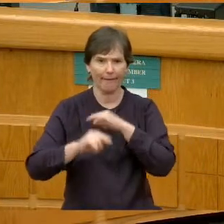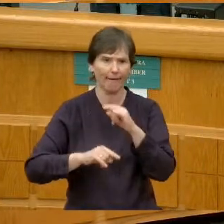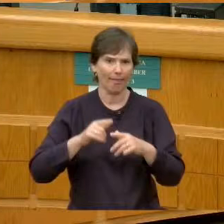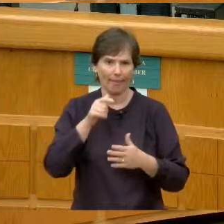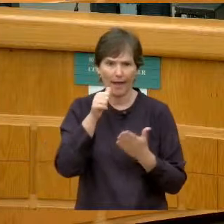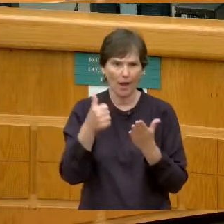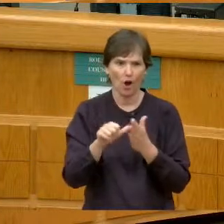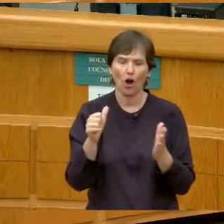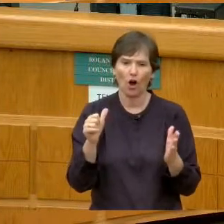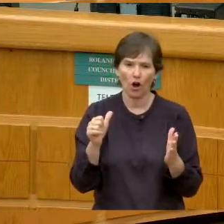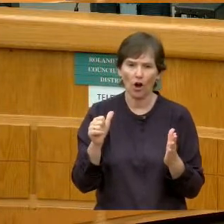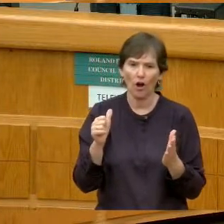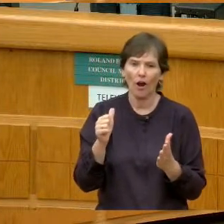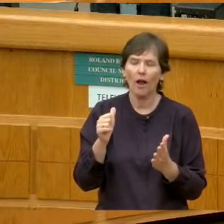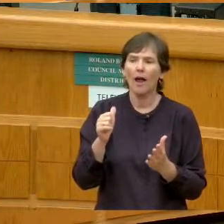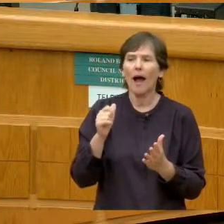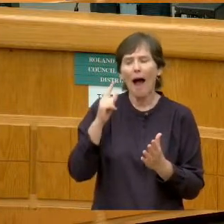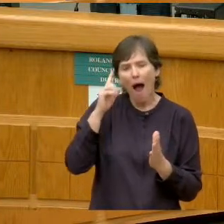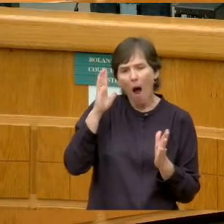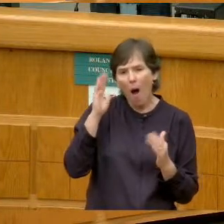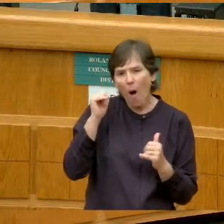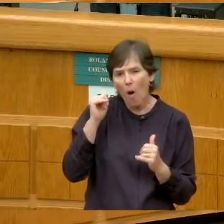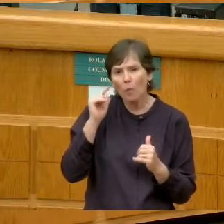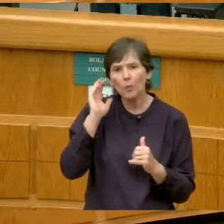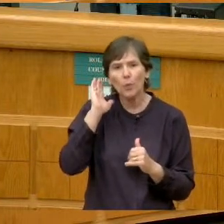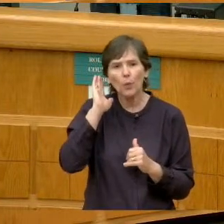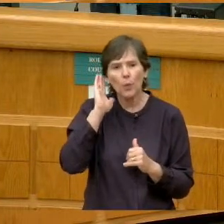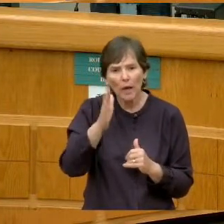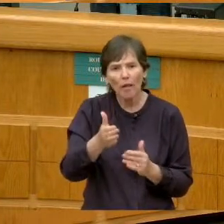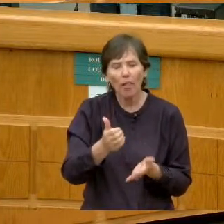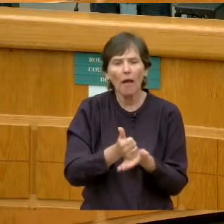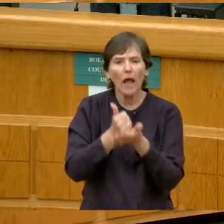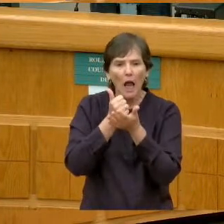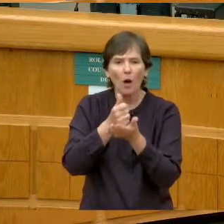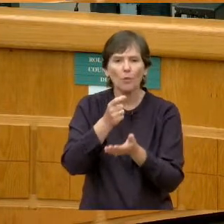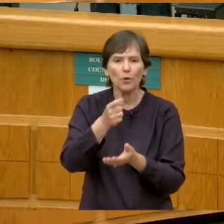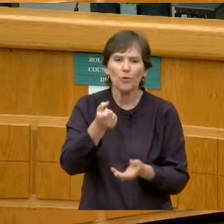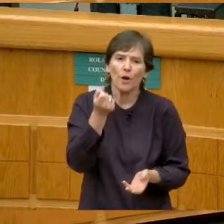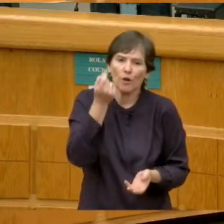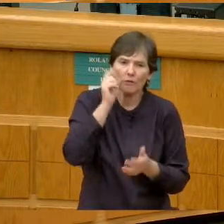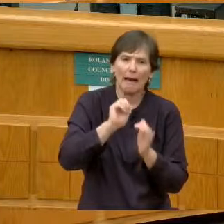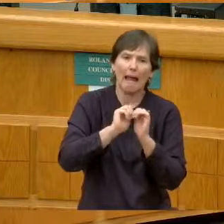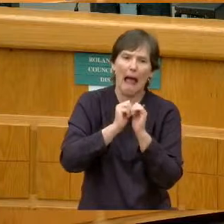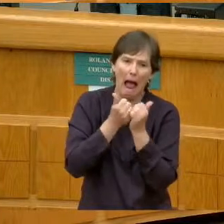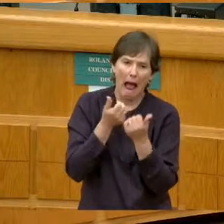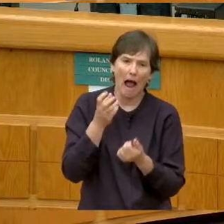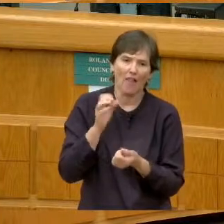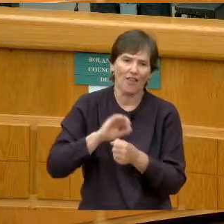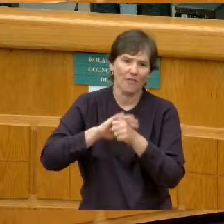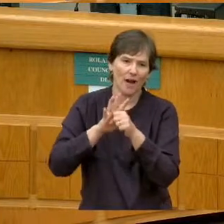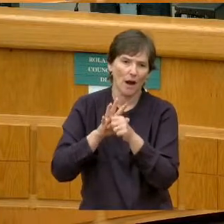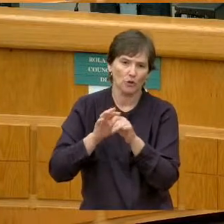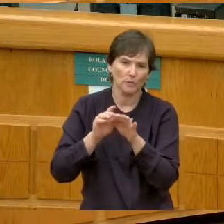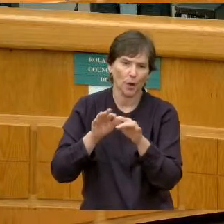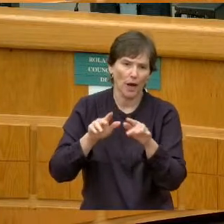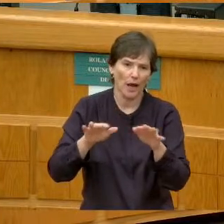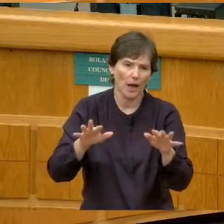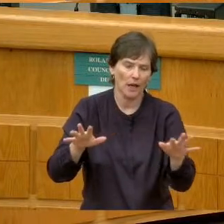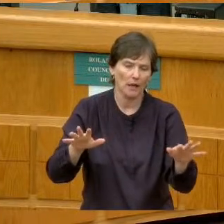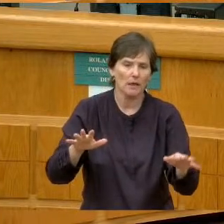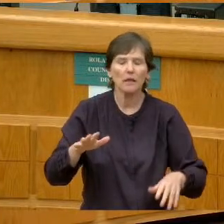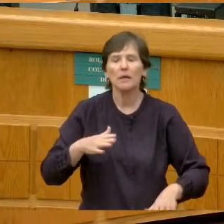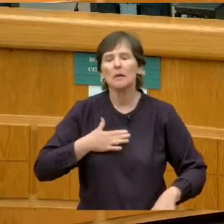virus, maybe you will more easily be able to understand how that virus is spread. Please don't allow COVID-19